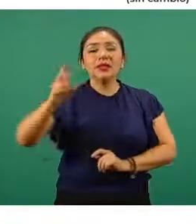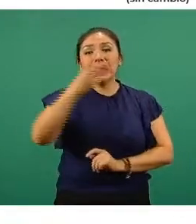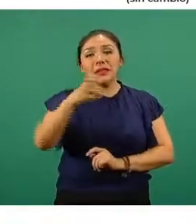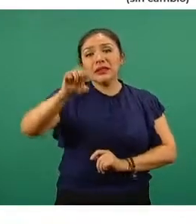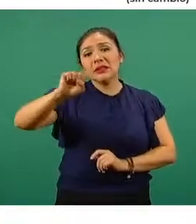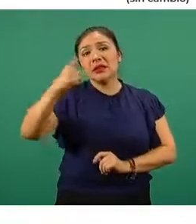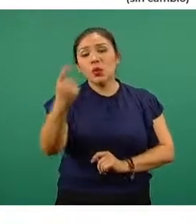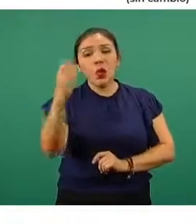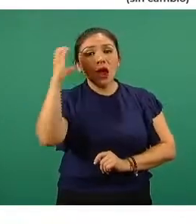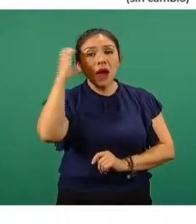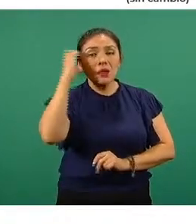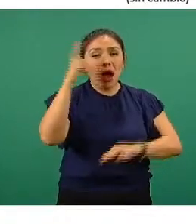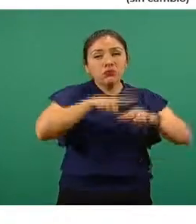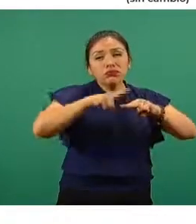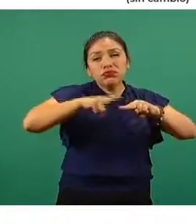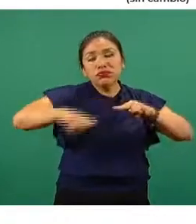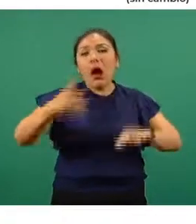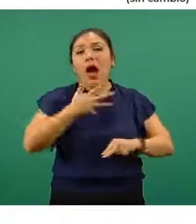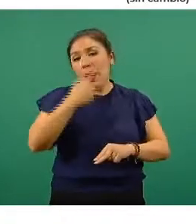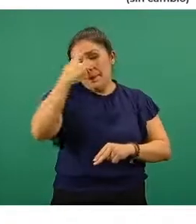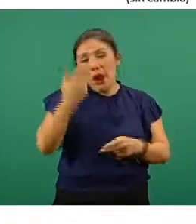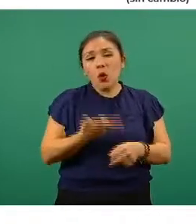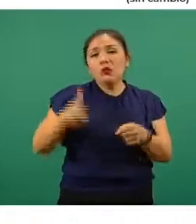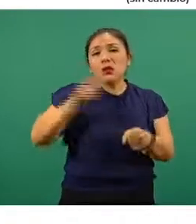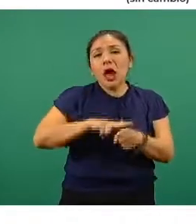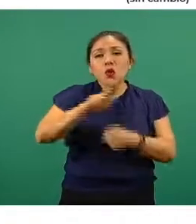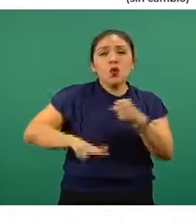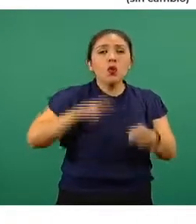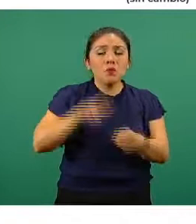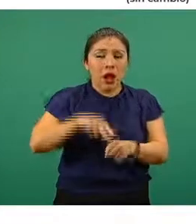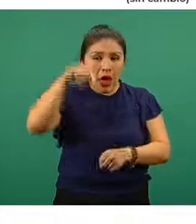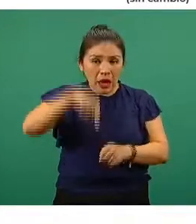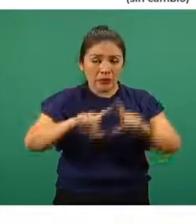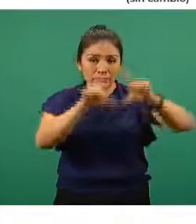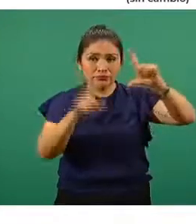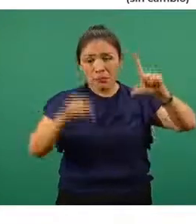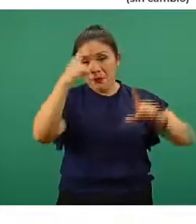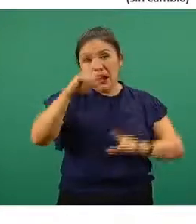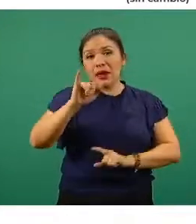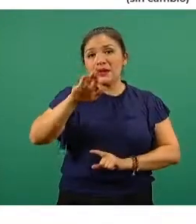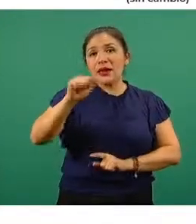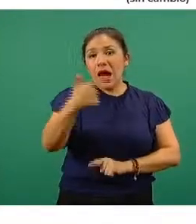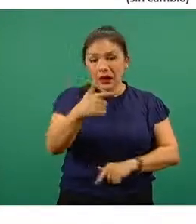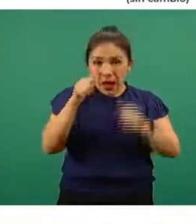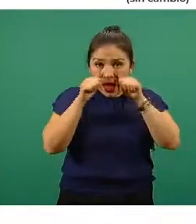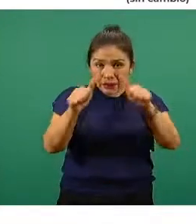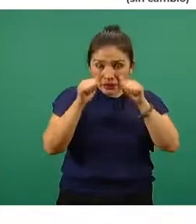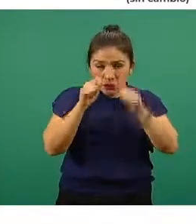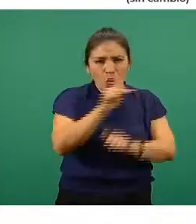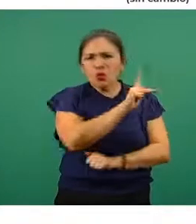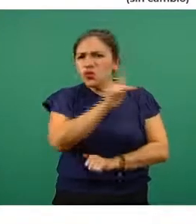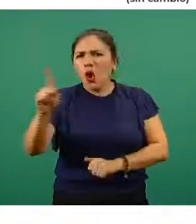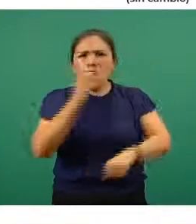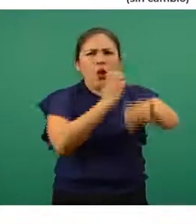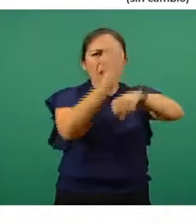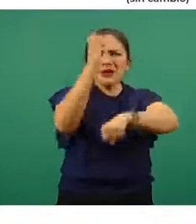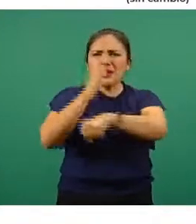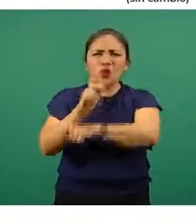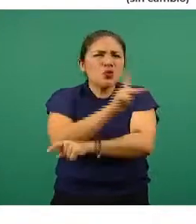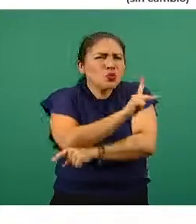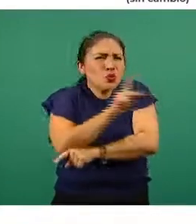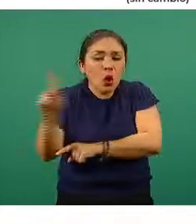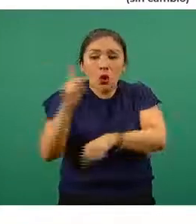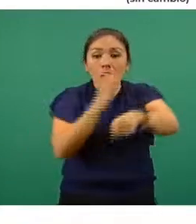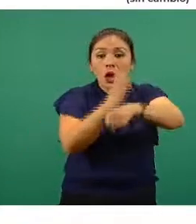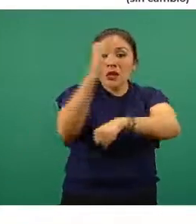30.361 camas que tenemos de hospitalización general en la red IRAC. Todos los estados, repito, todas